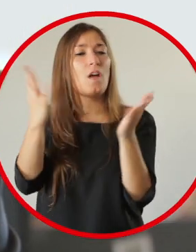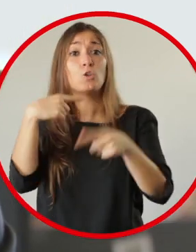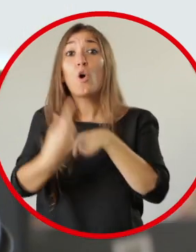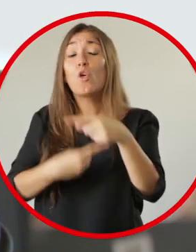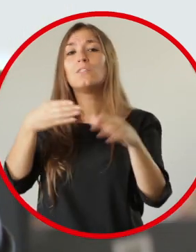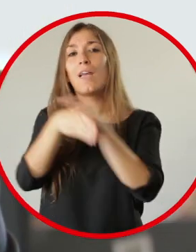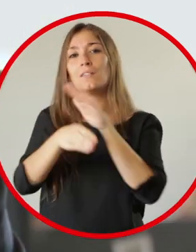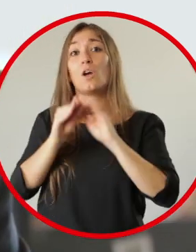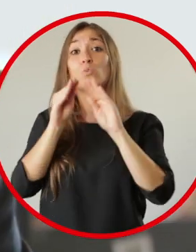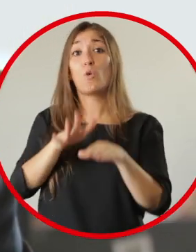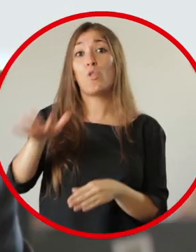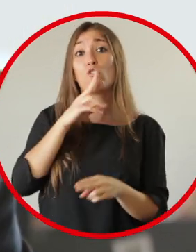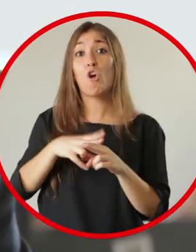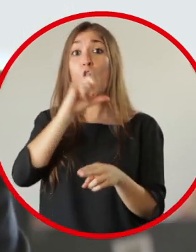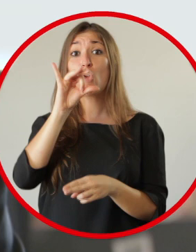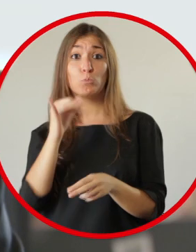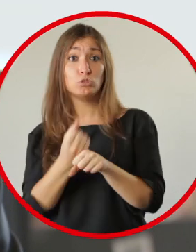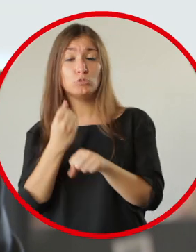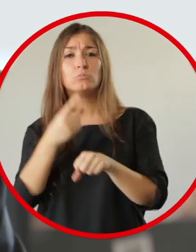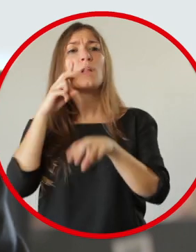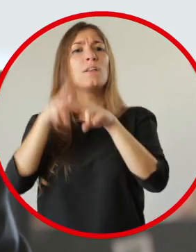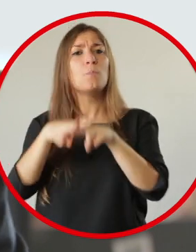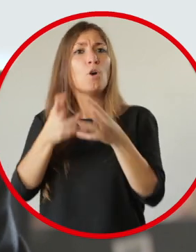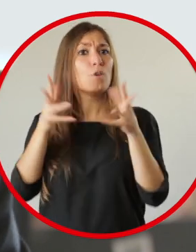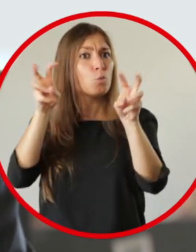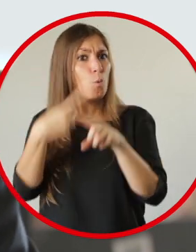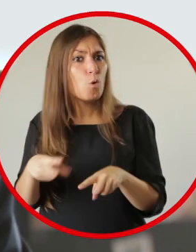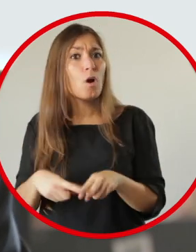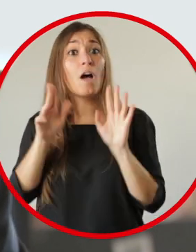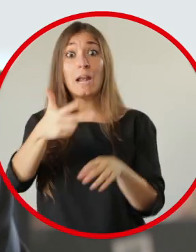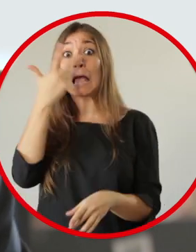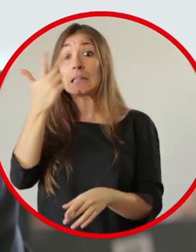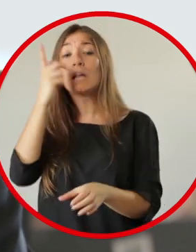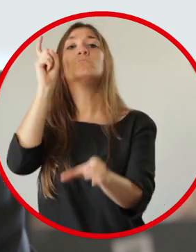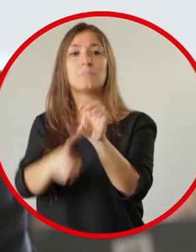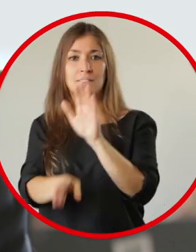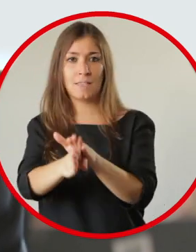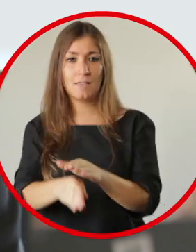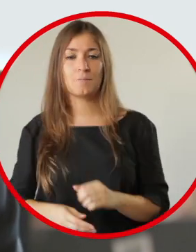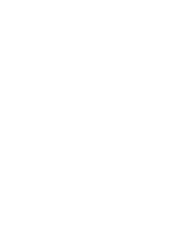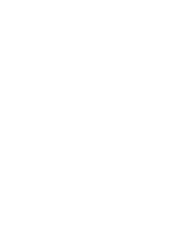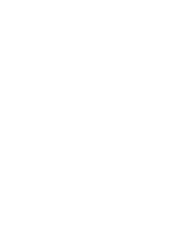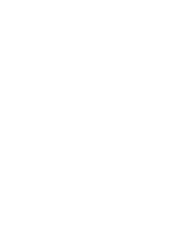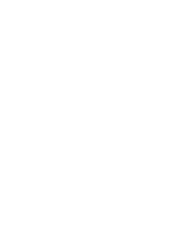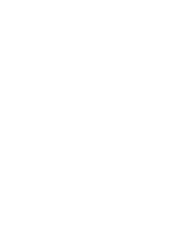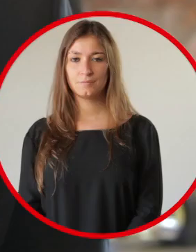Entra todos los días en la parte de LinkedIn Jobs, revisa si hay nuevas ofertas y si te interesa, sigue aplicando a ellas.